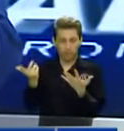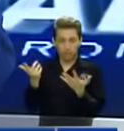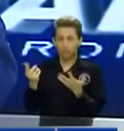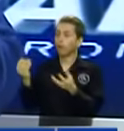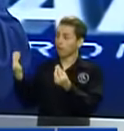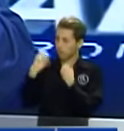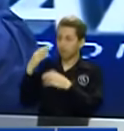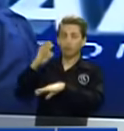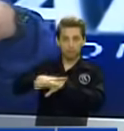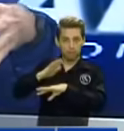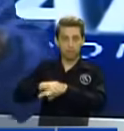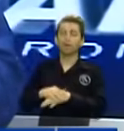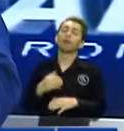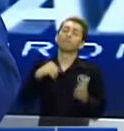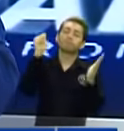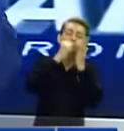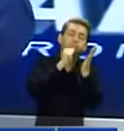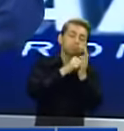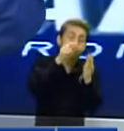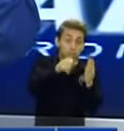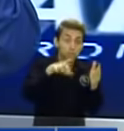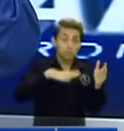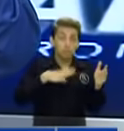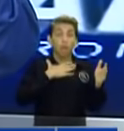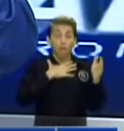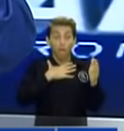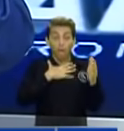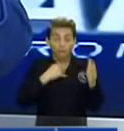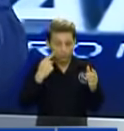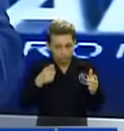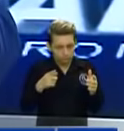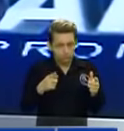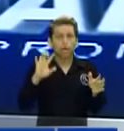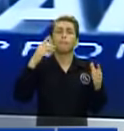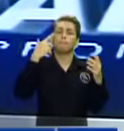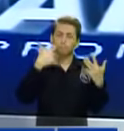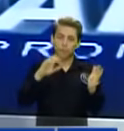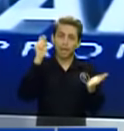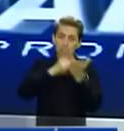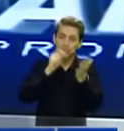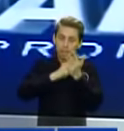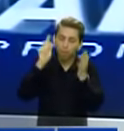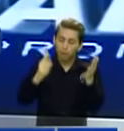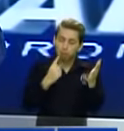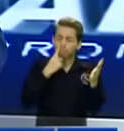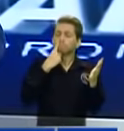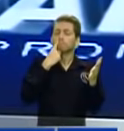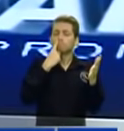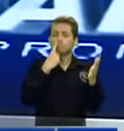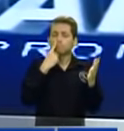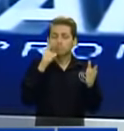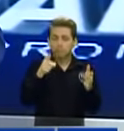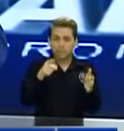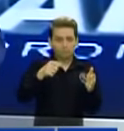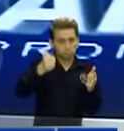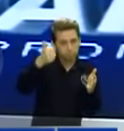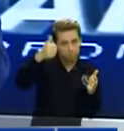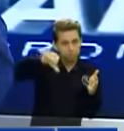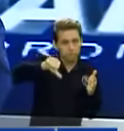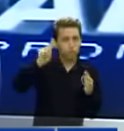una persona que tiene tos o cualquiera de estos síntomas, le hacemos el hisopado y tratamos de comprobar si es efectivo